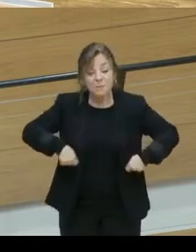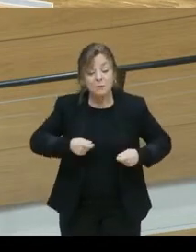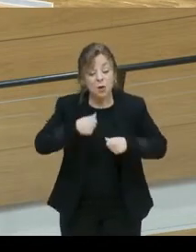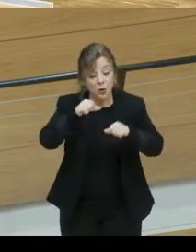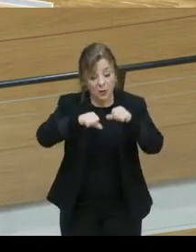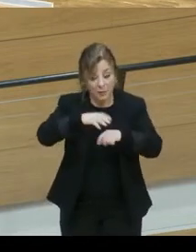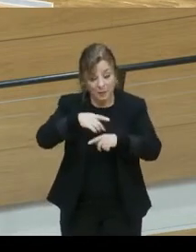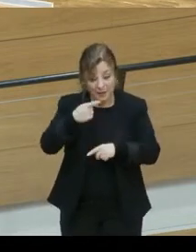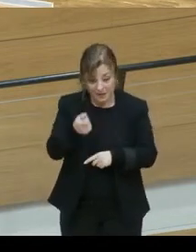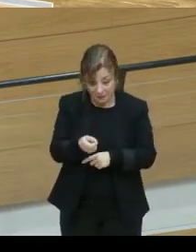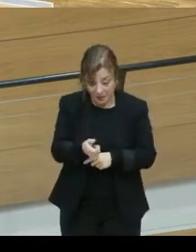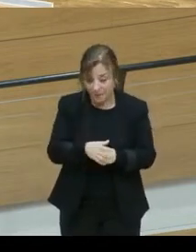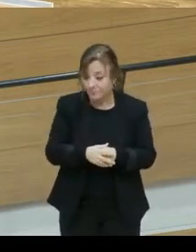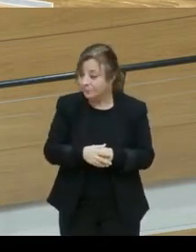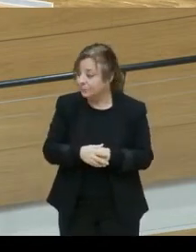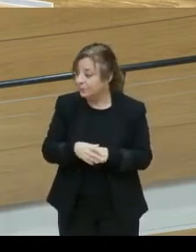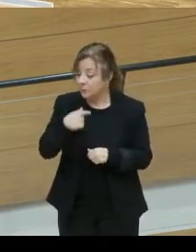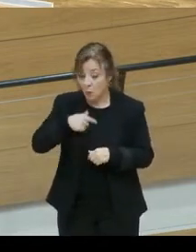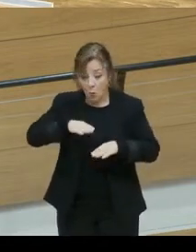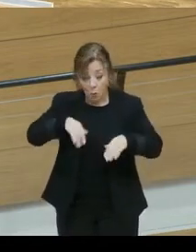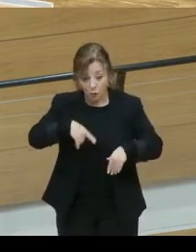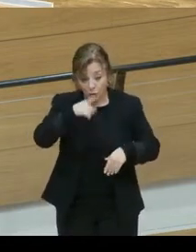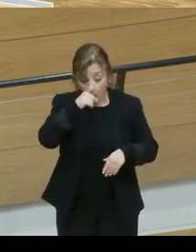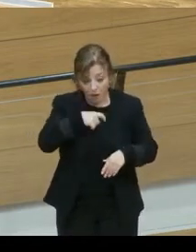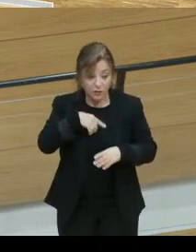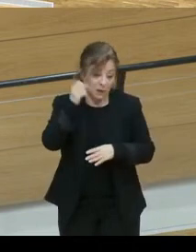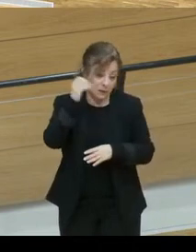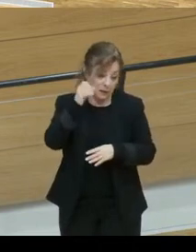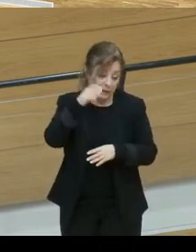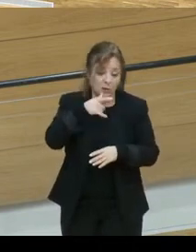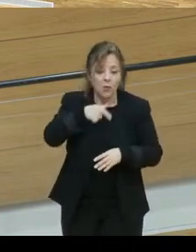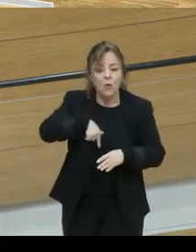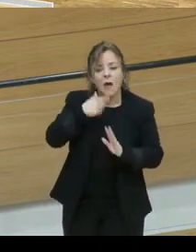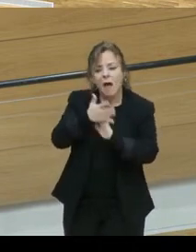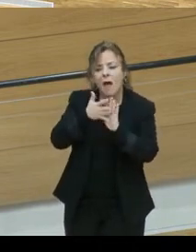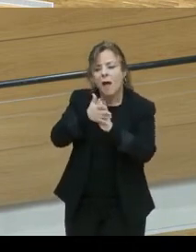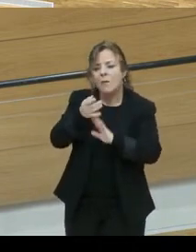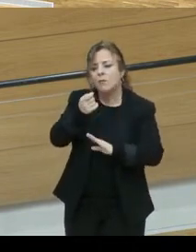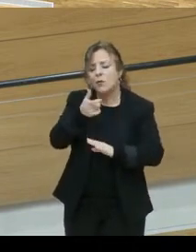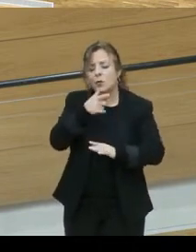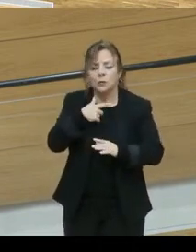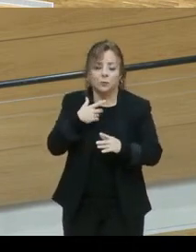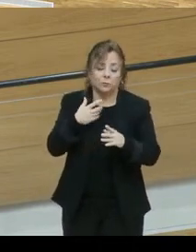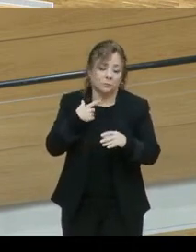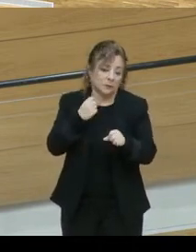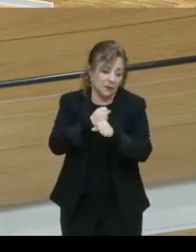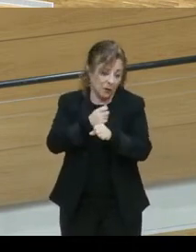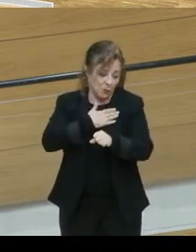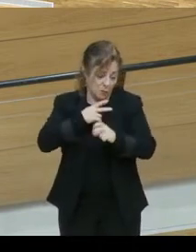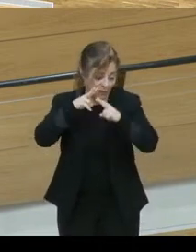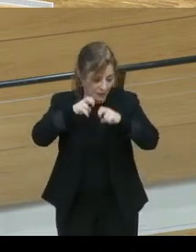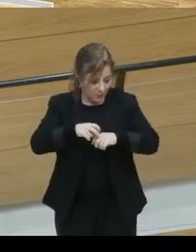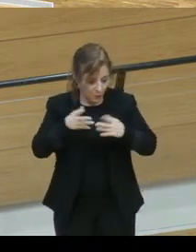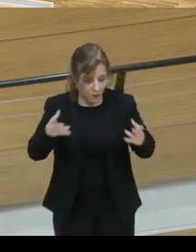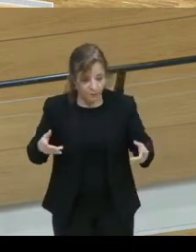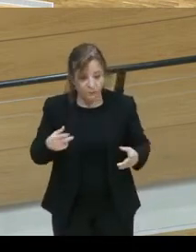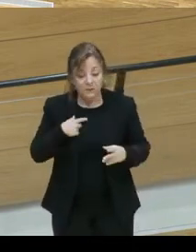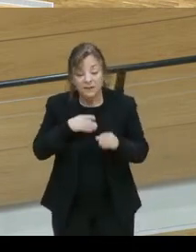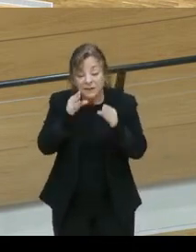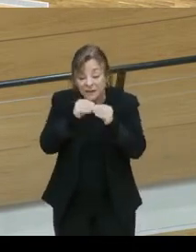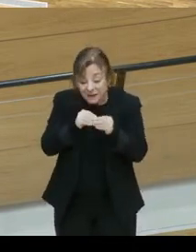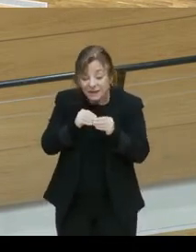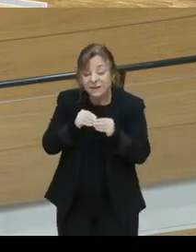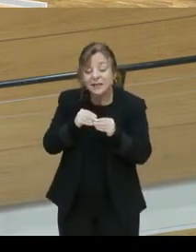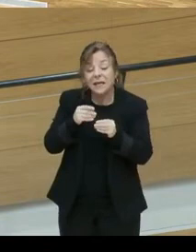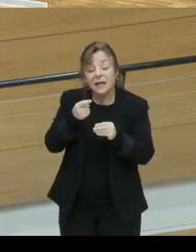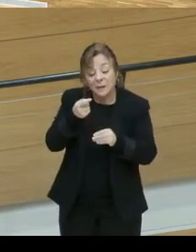semilla. Estoy en mi último año de tesis doctoral y hoy os voy a hablar un poquito acerca de mi trabajo de investigación, que es la síntesis de ceras en semillas de